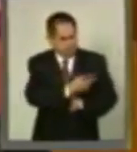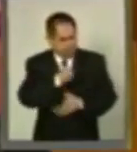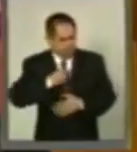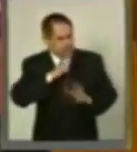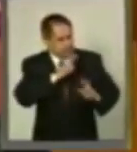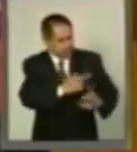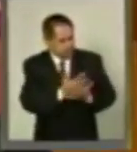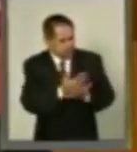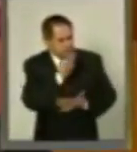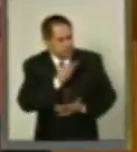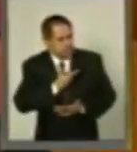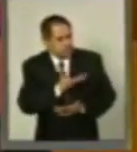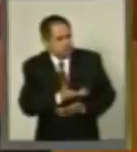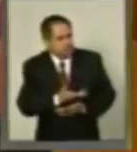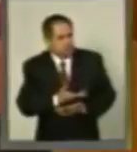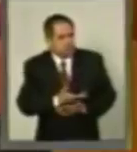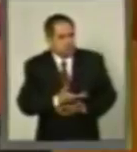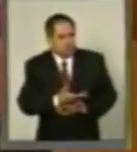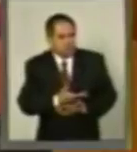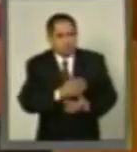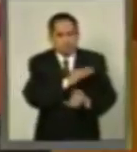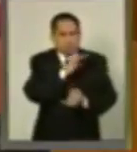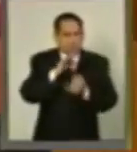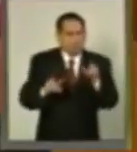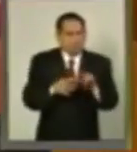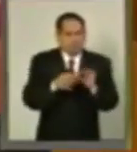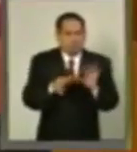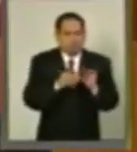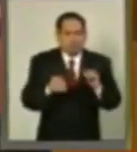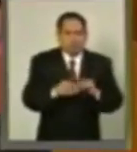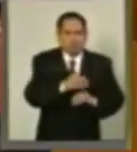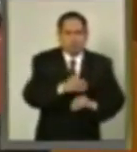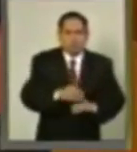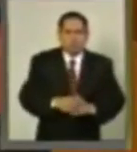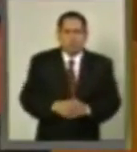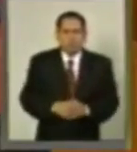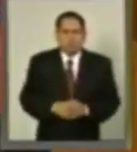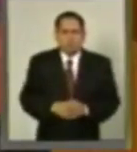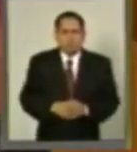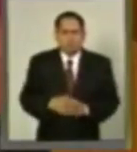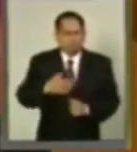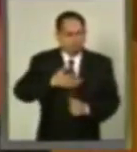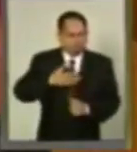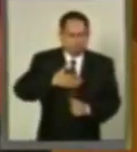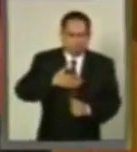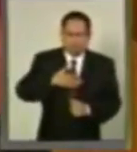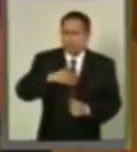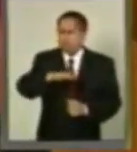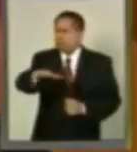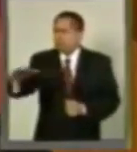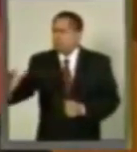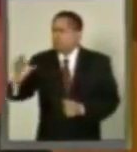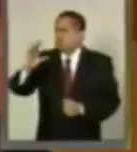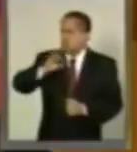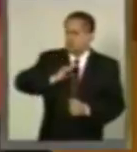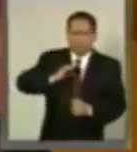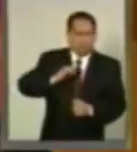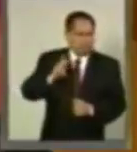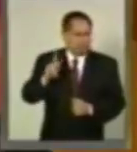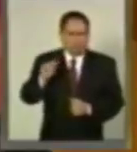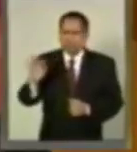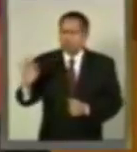respuestas. Y una última acotación. Porque me asumo como vocero del Partido del